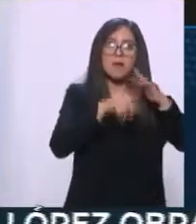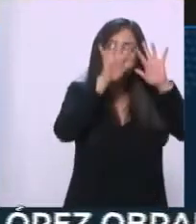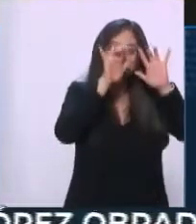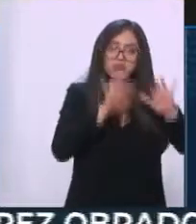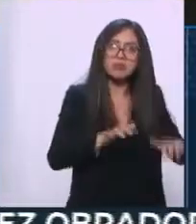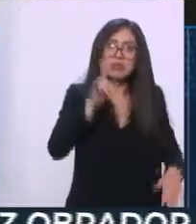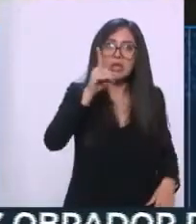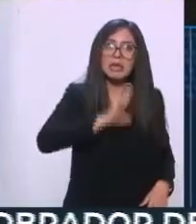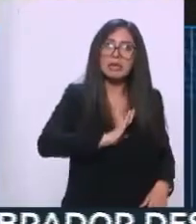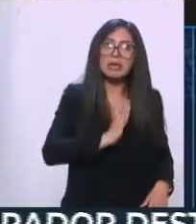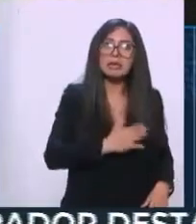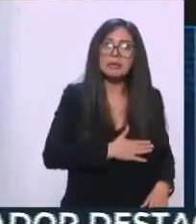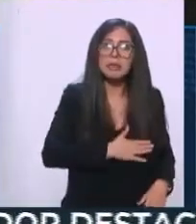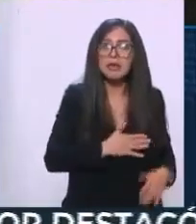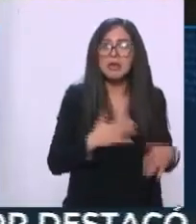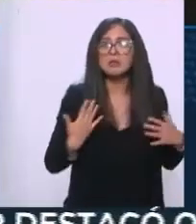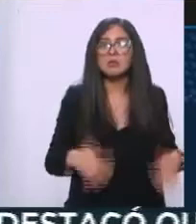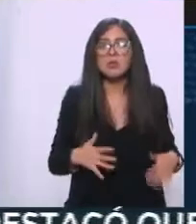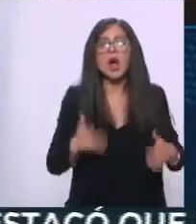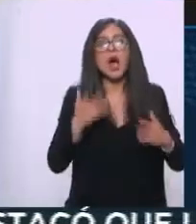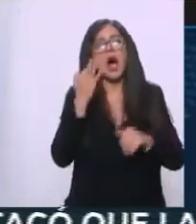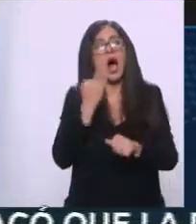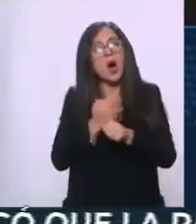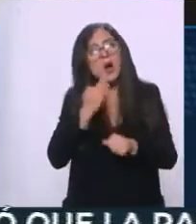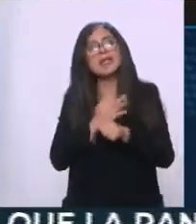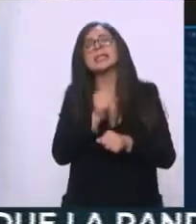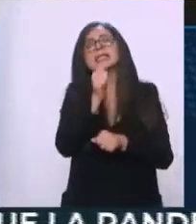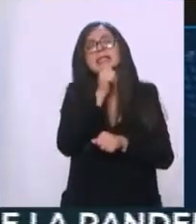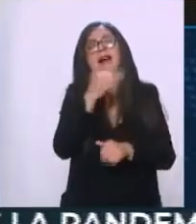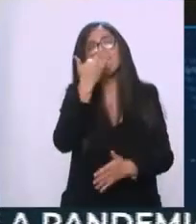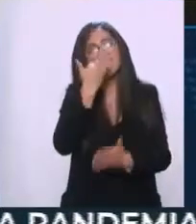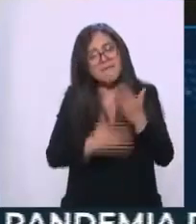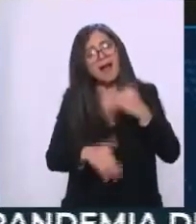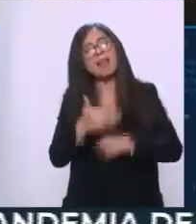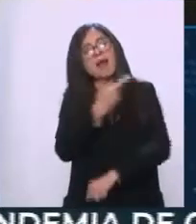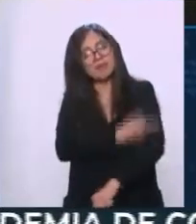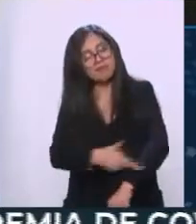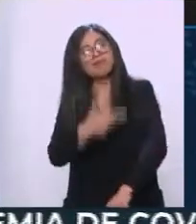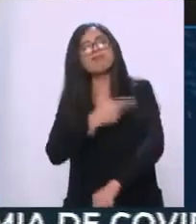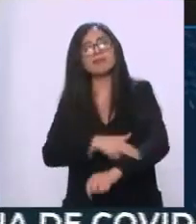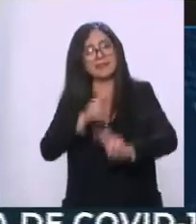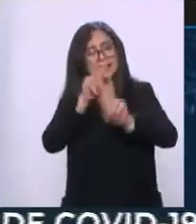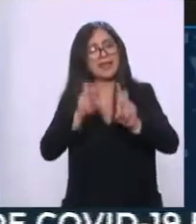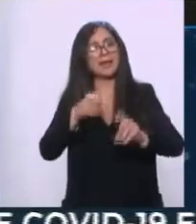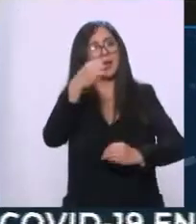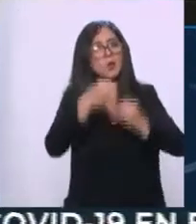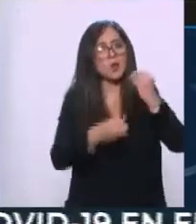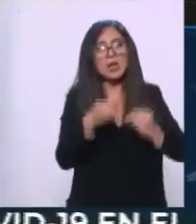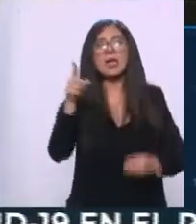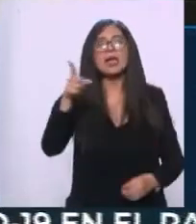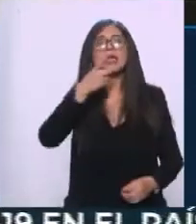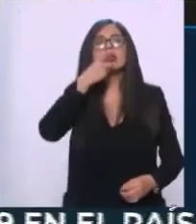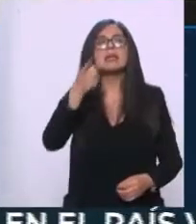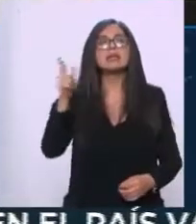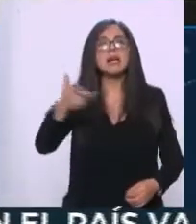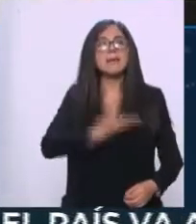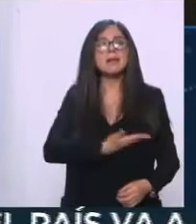ver, aquí todavía en términos jurídicos no sabemos, aunque ya el presidente dijo que era un testigo colaborador.